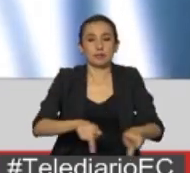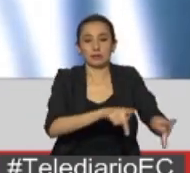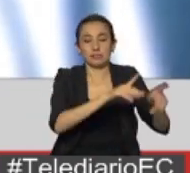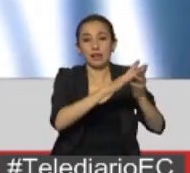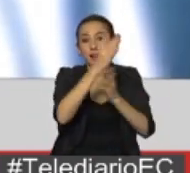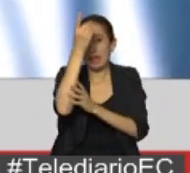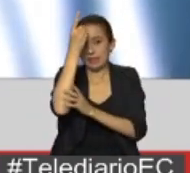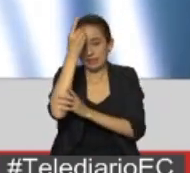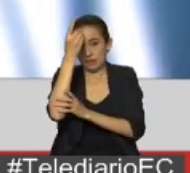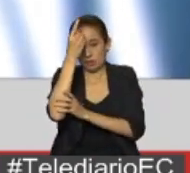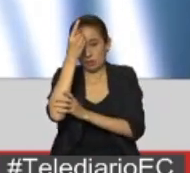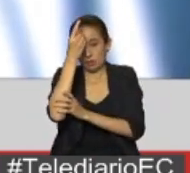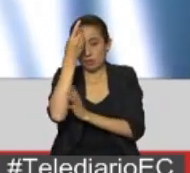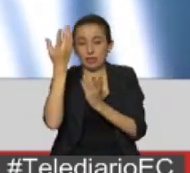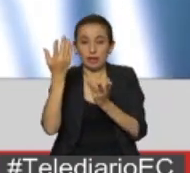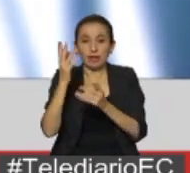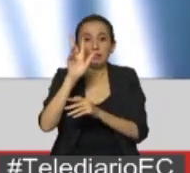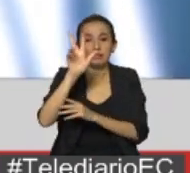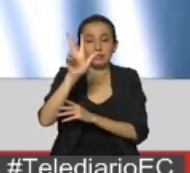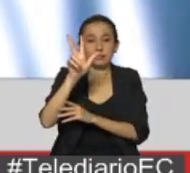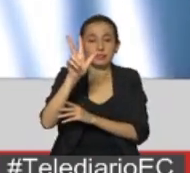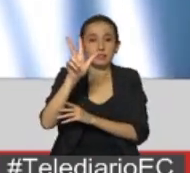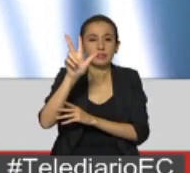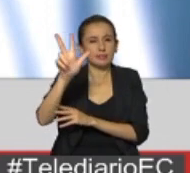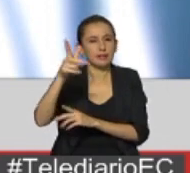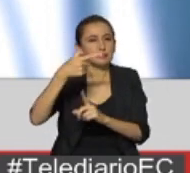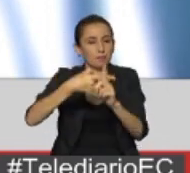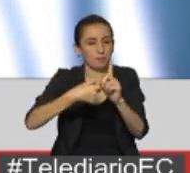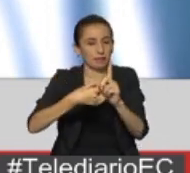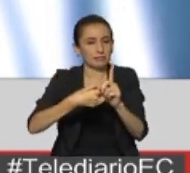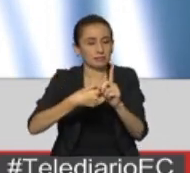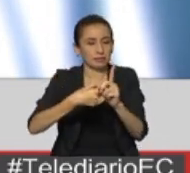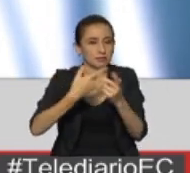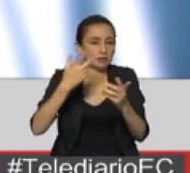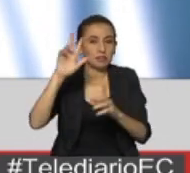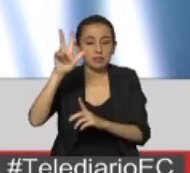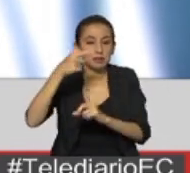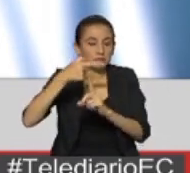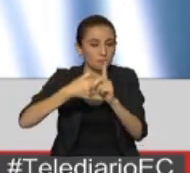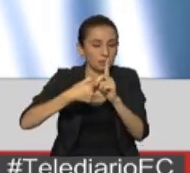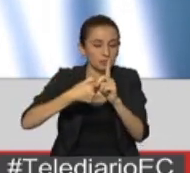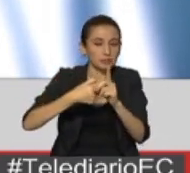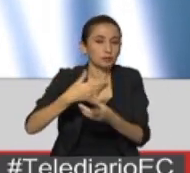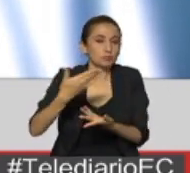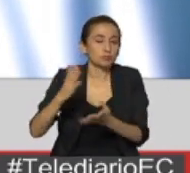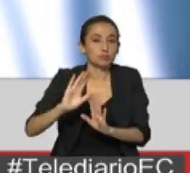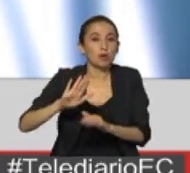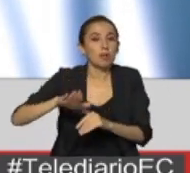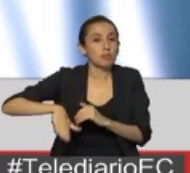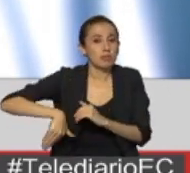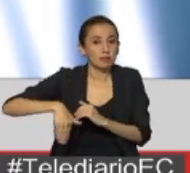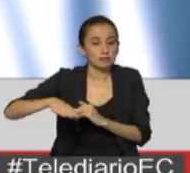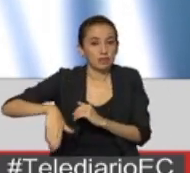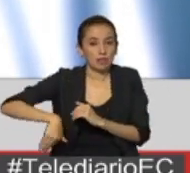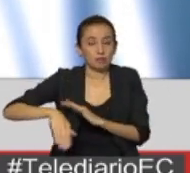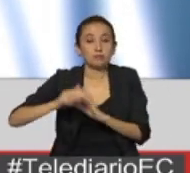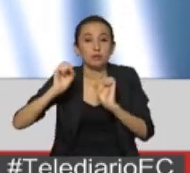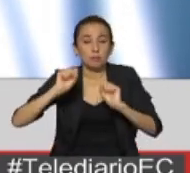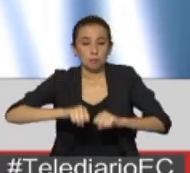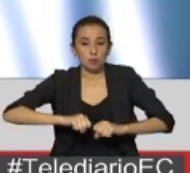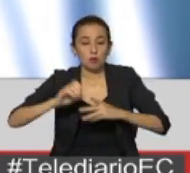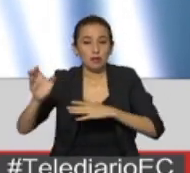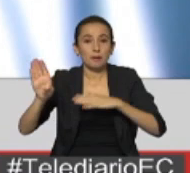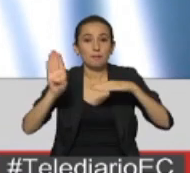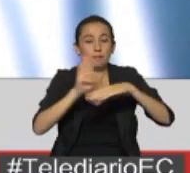moratoria, que es lo que estamos haciendo. La Junta Monetaria Nacional ha autorizado que de esta manera podamos la